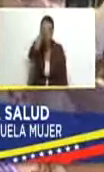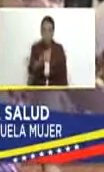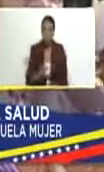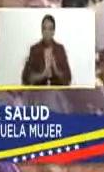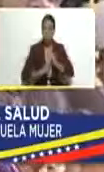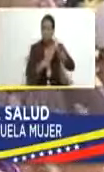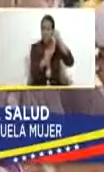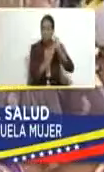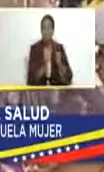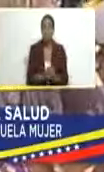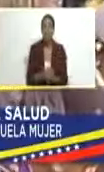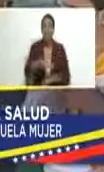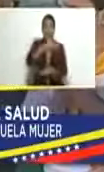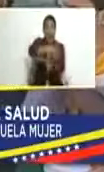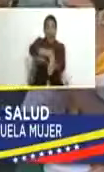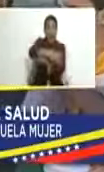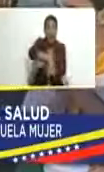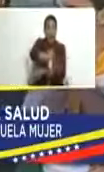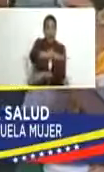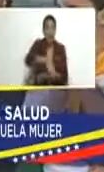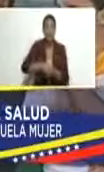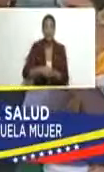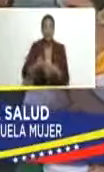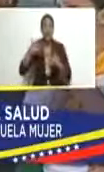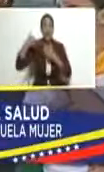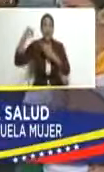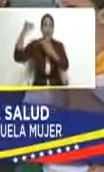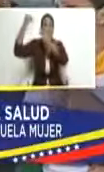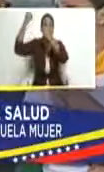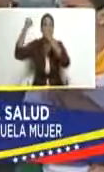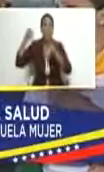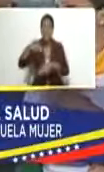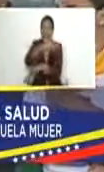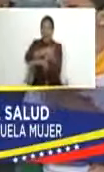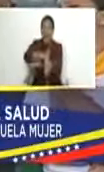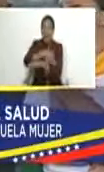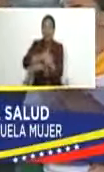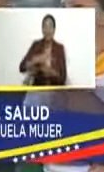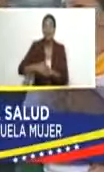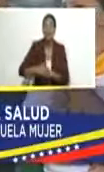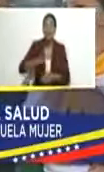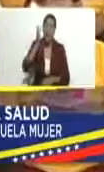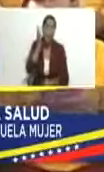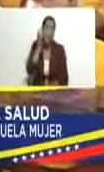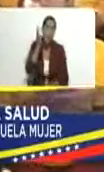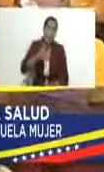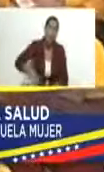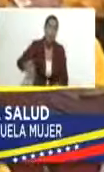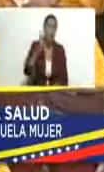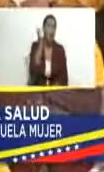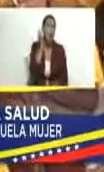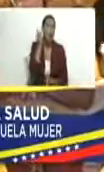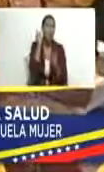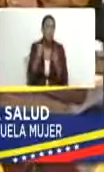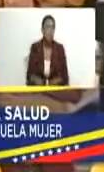territorio, en la calle. La esperanza está en la calle, la mujer está en la calle.